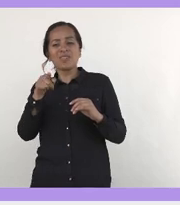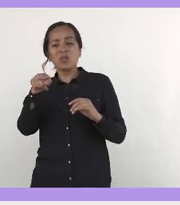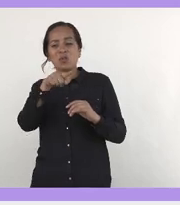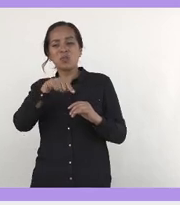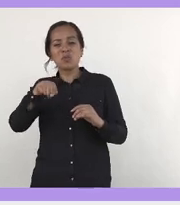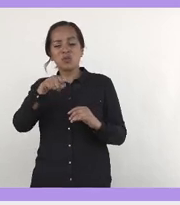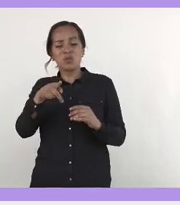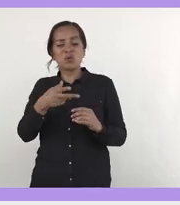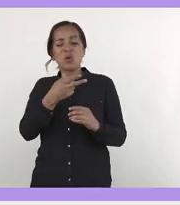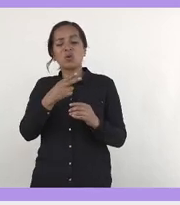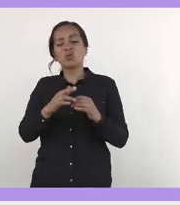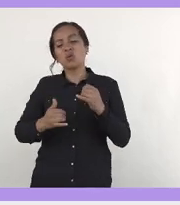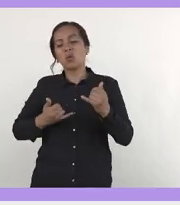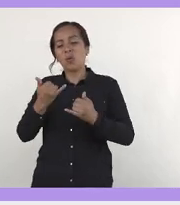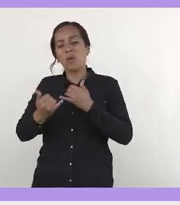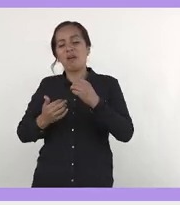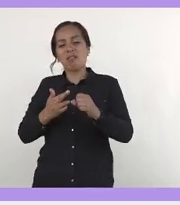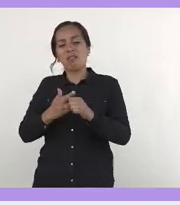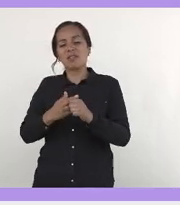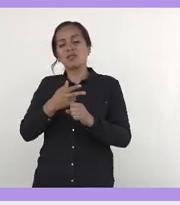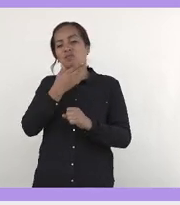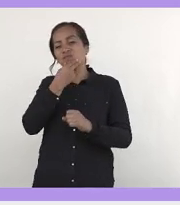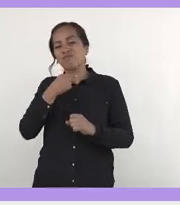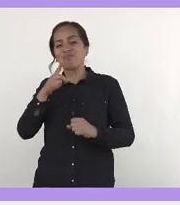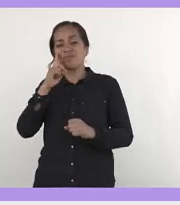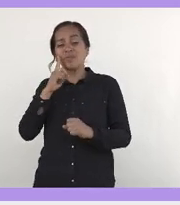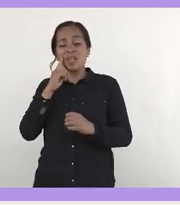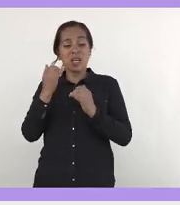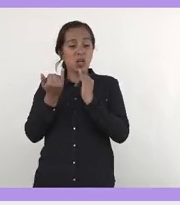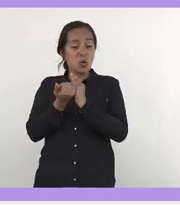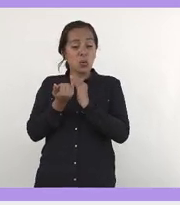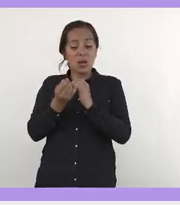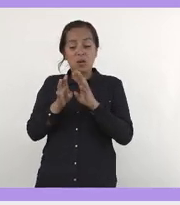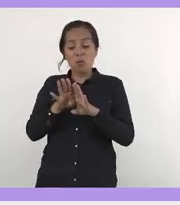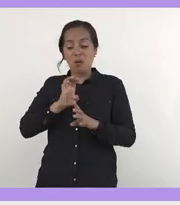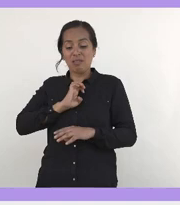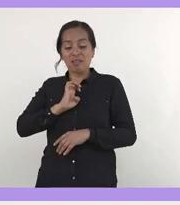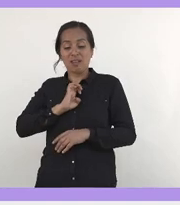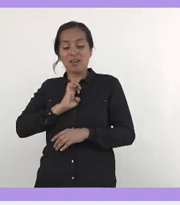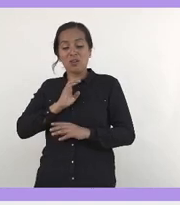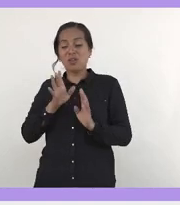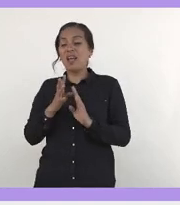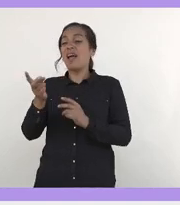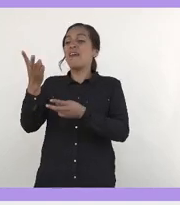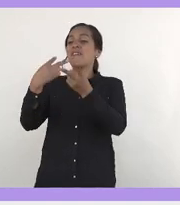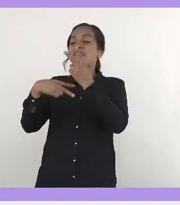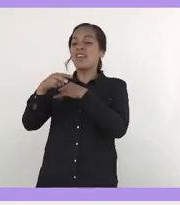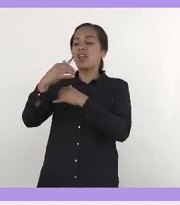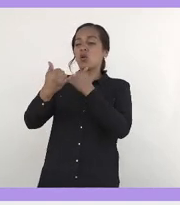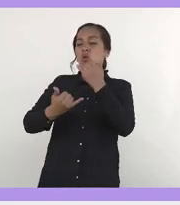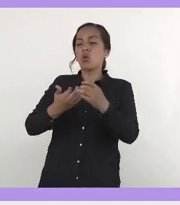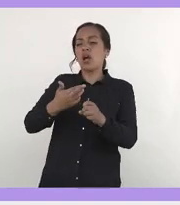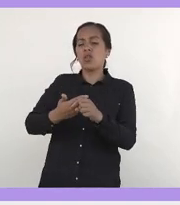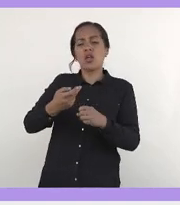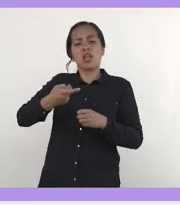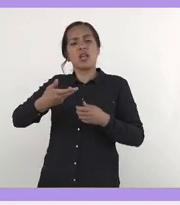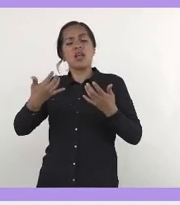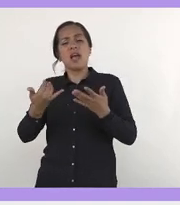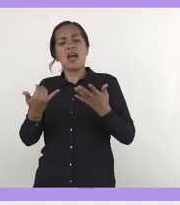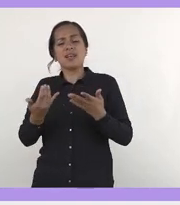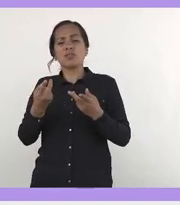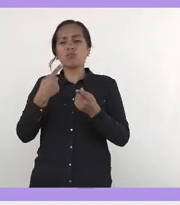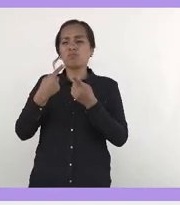o los jugadores y también como todavía se nos va el y viene el jugador y hace este tipo